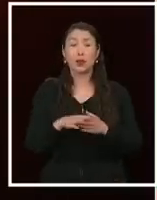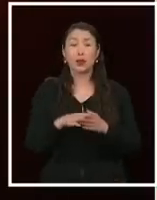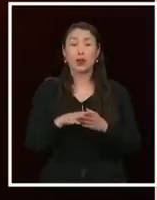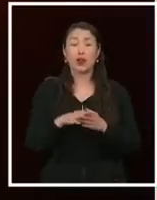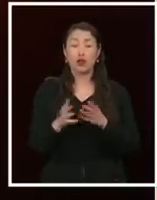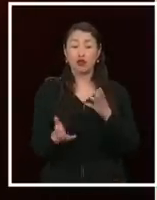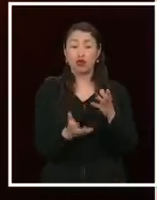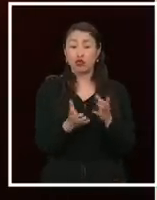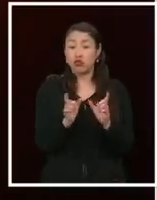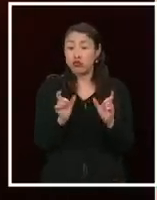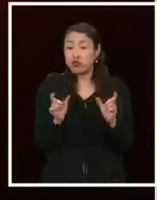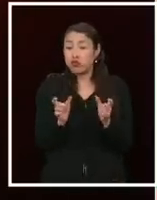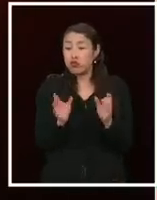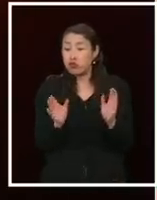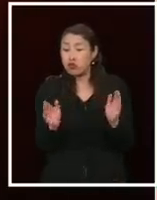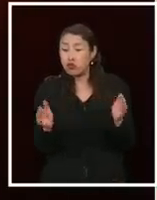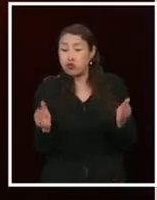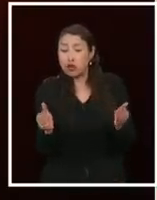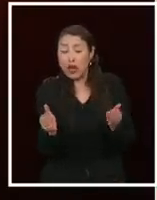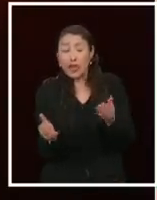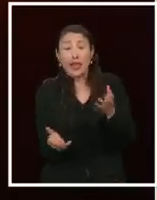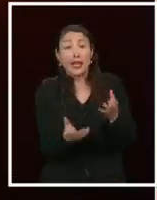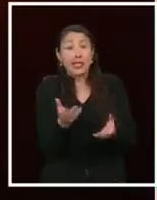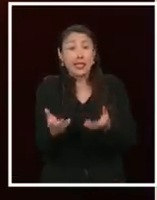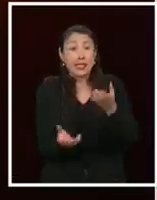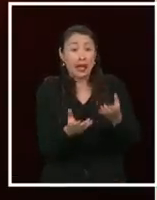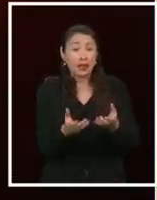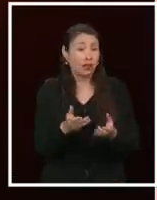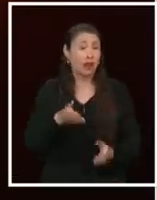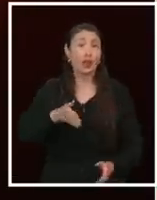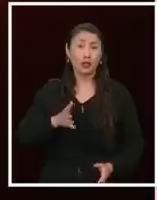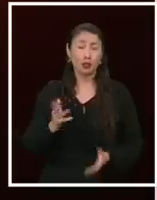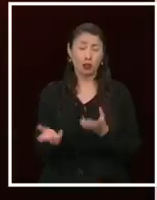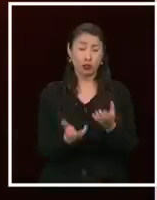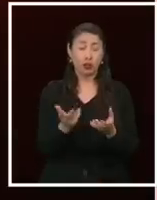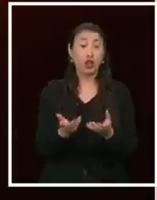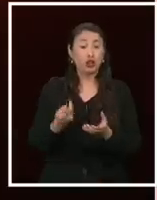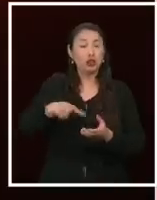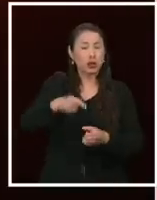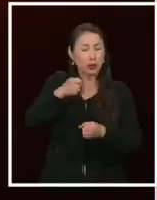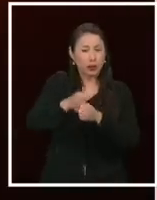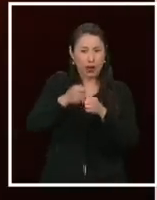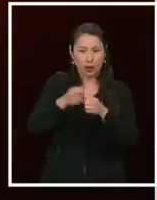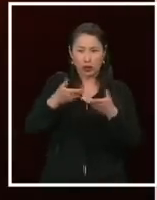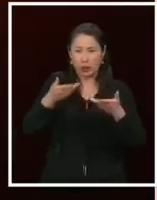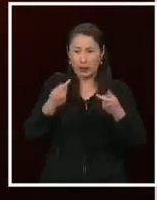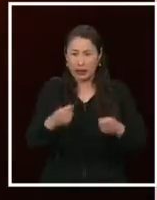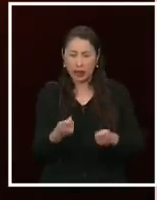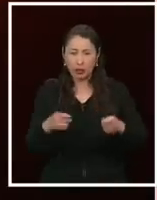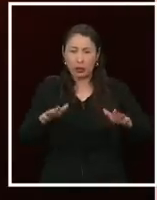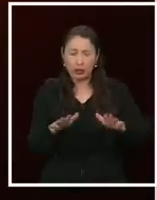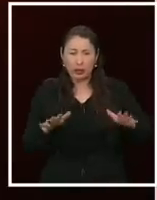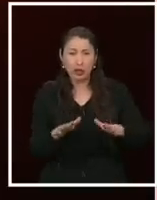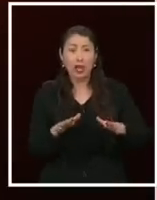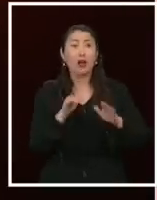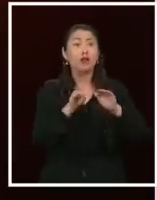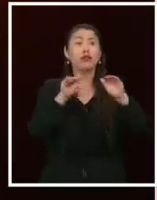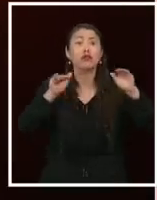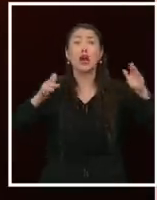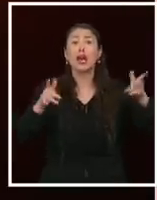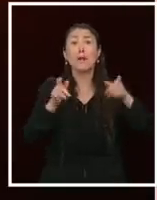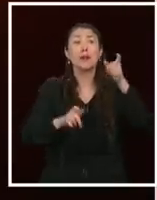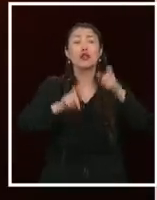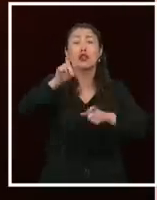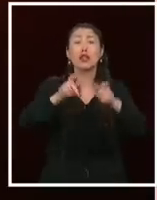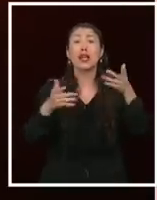radio particular el incendio que, insisto, aún está activo, estamos trabajando en él y el llamado es a la